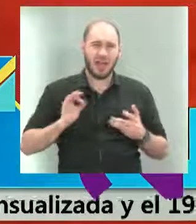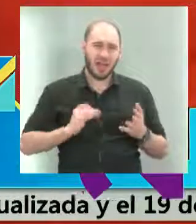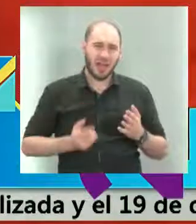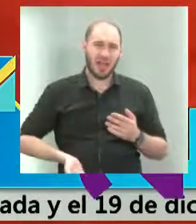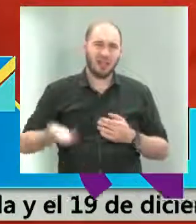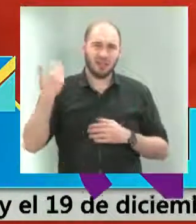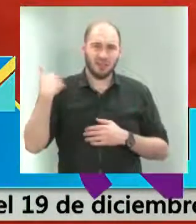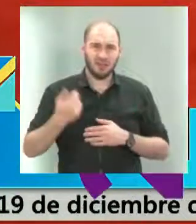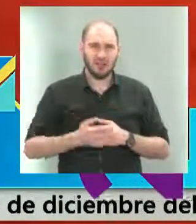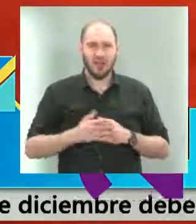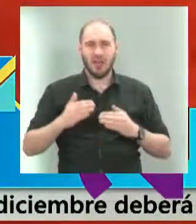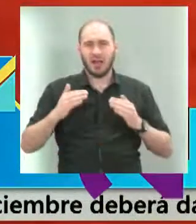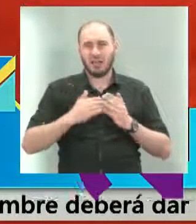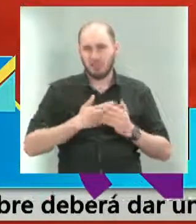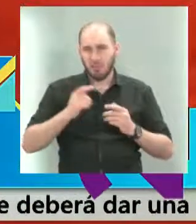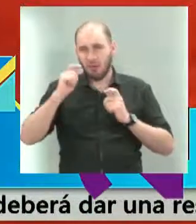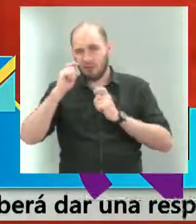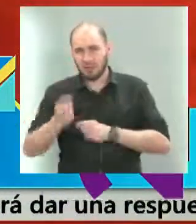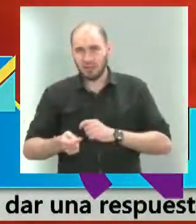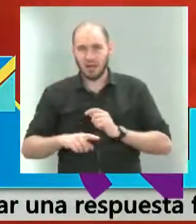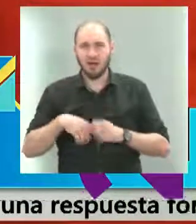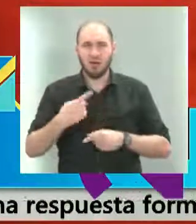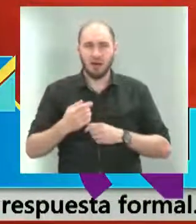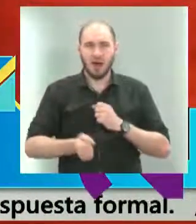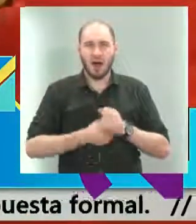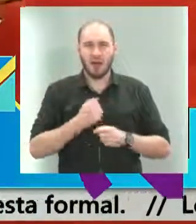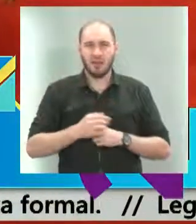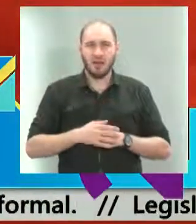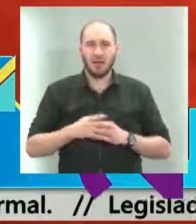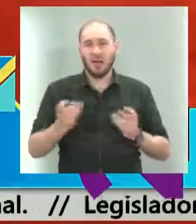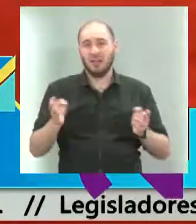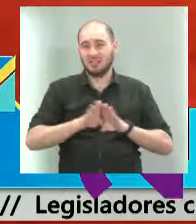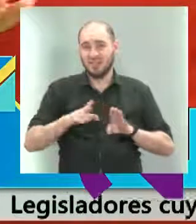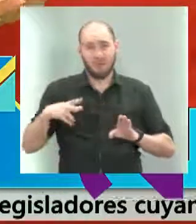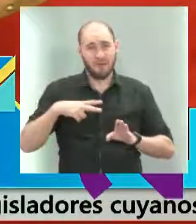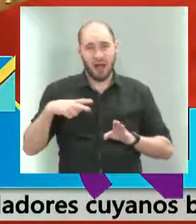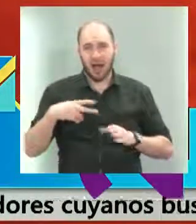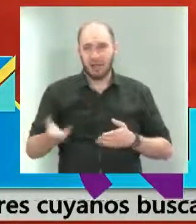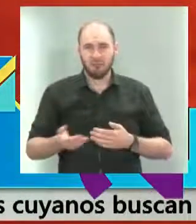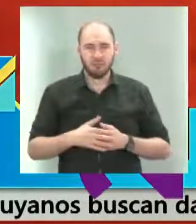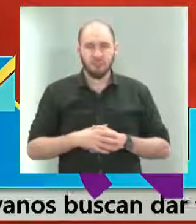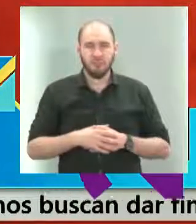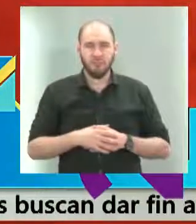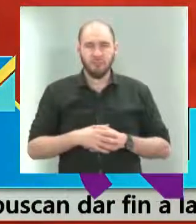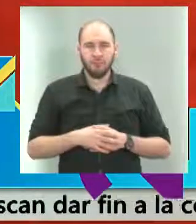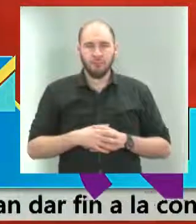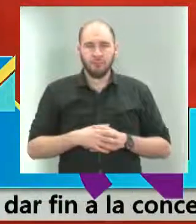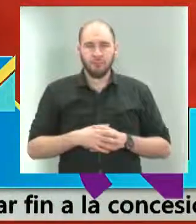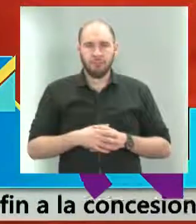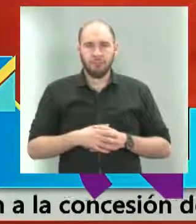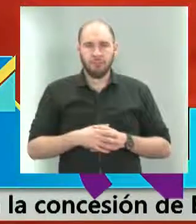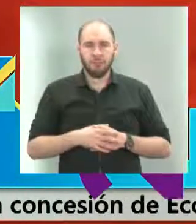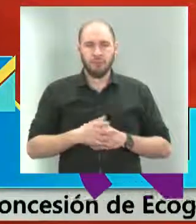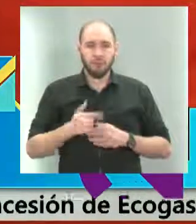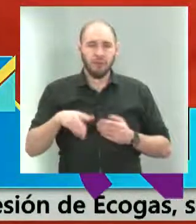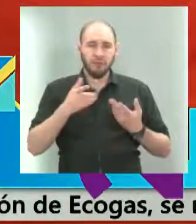era local y visitante, después fue sin, hasta que va a llegar un día que va a tener que hacer a puerta cerrada. Uh-huh. Entonces, y se